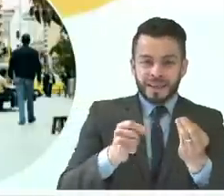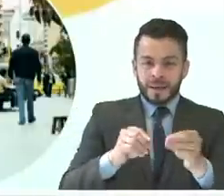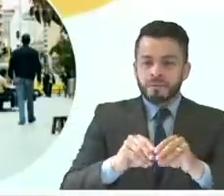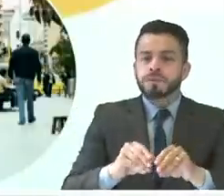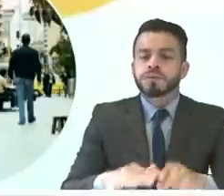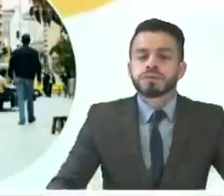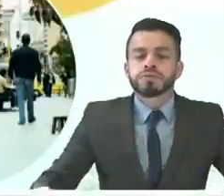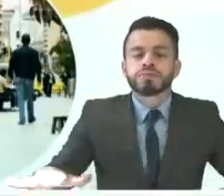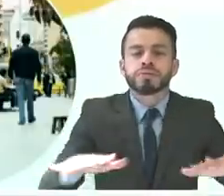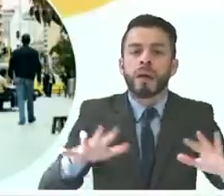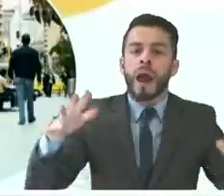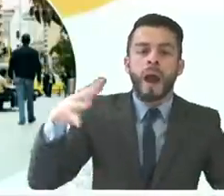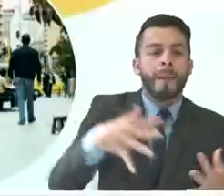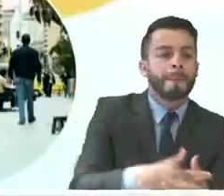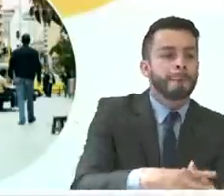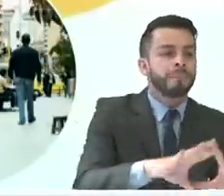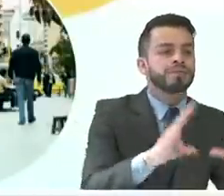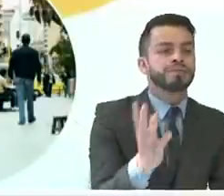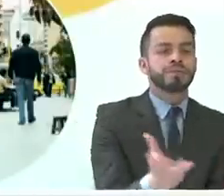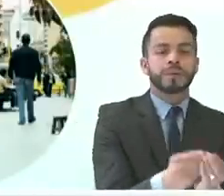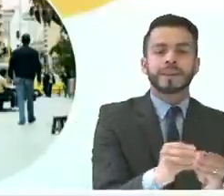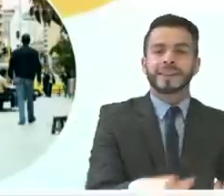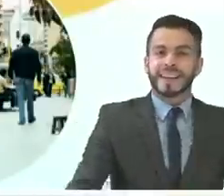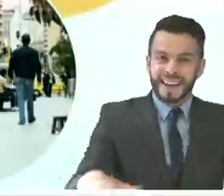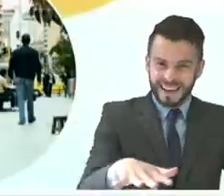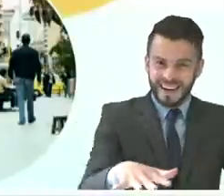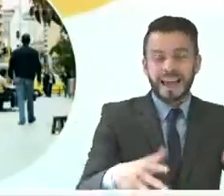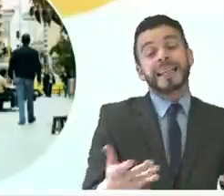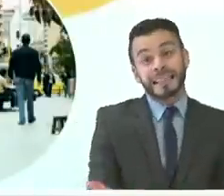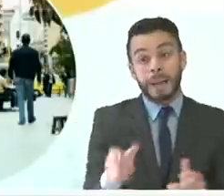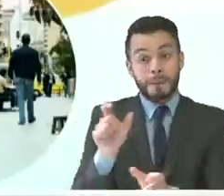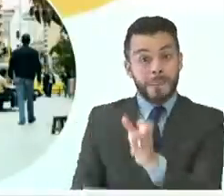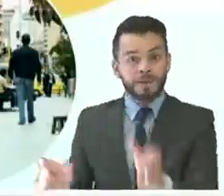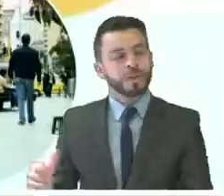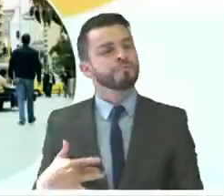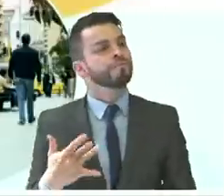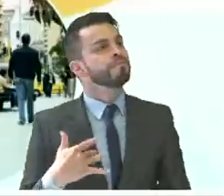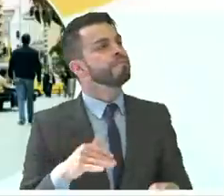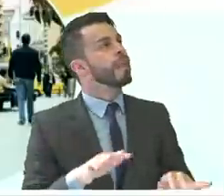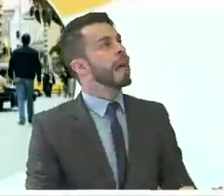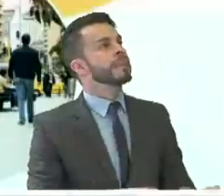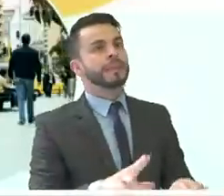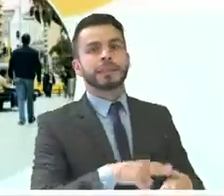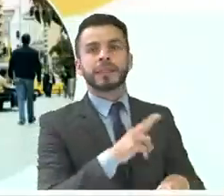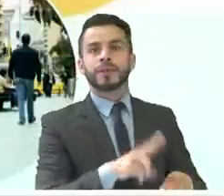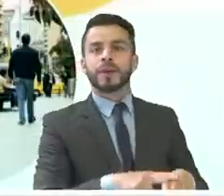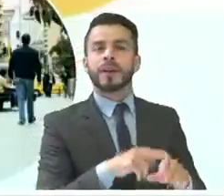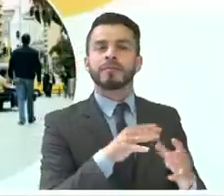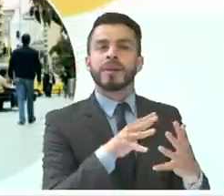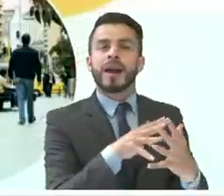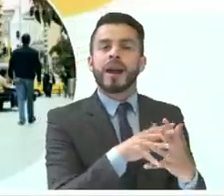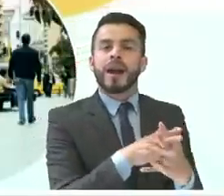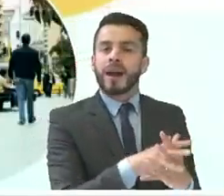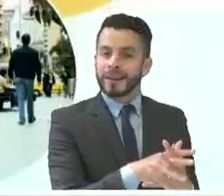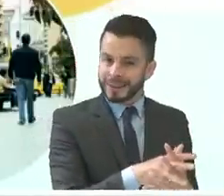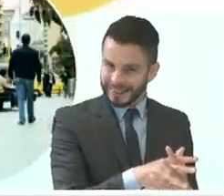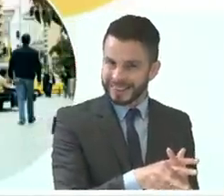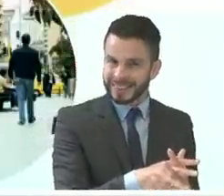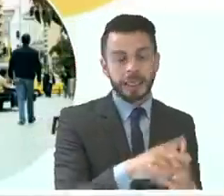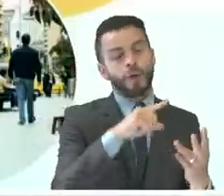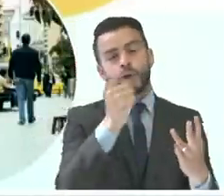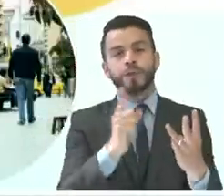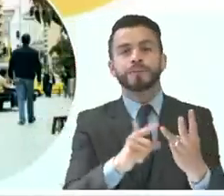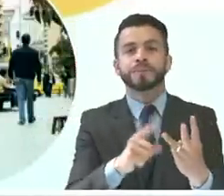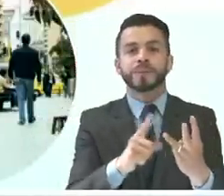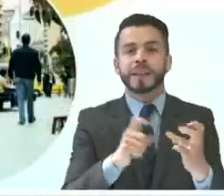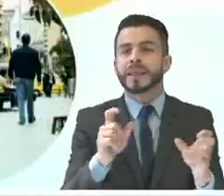las personas con el medio ambiente, siempre protegiendo el patrimonio natural de la ciudad. Y por último, el sentido